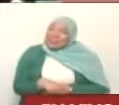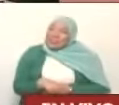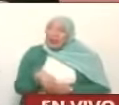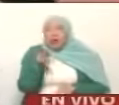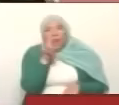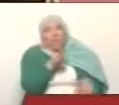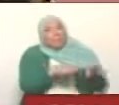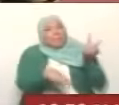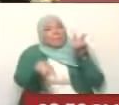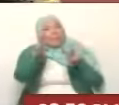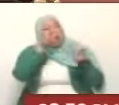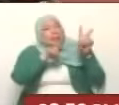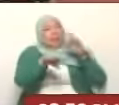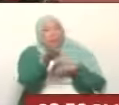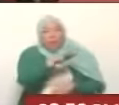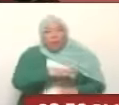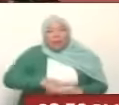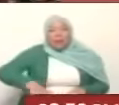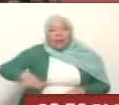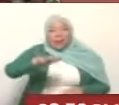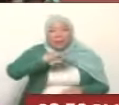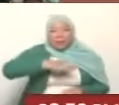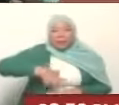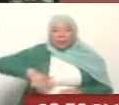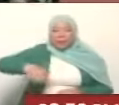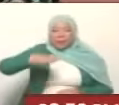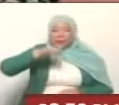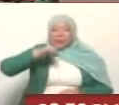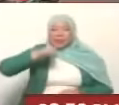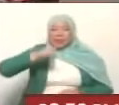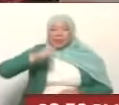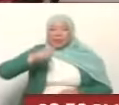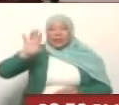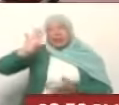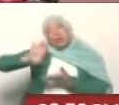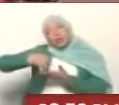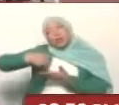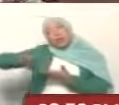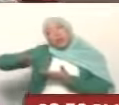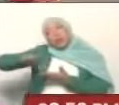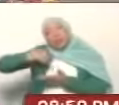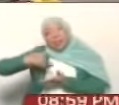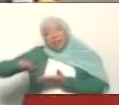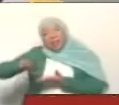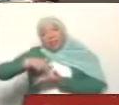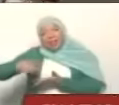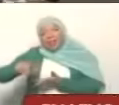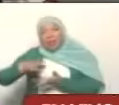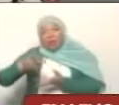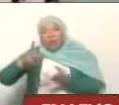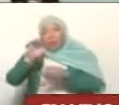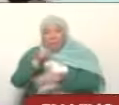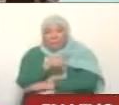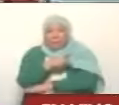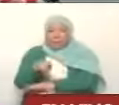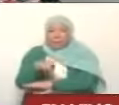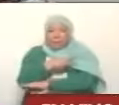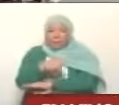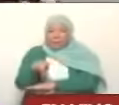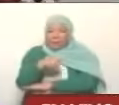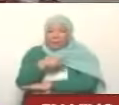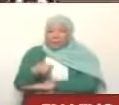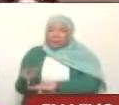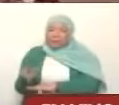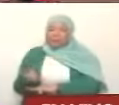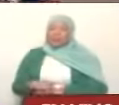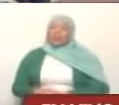paseábamos por la plaza, ¿verdad? Ella me cantaba una canción, me recitaba una poesía.